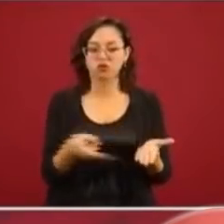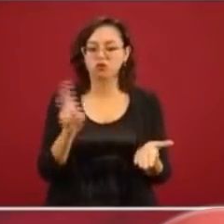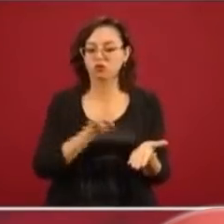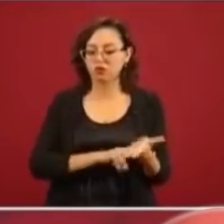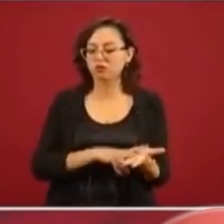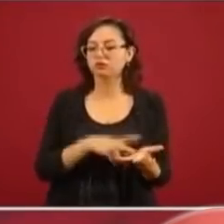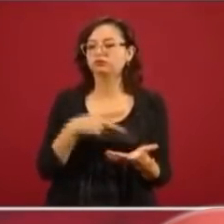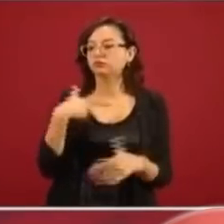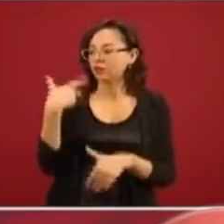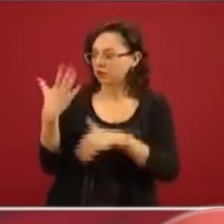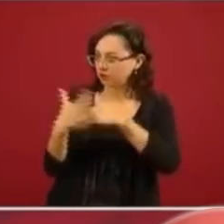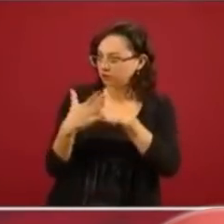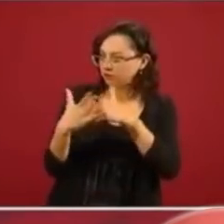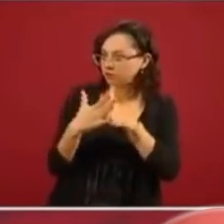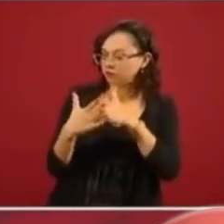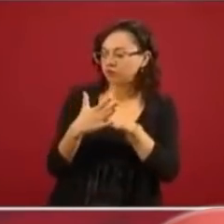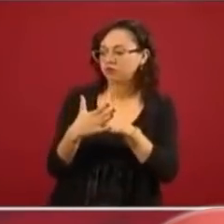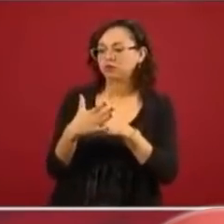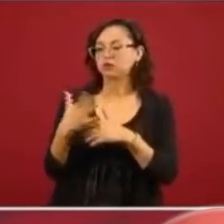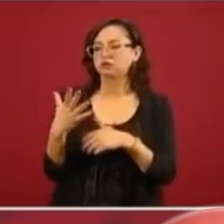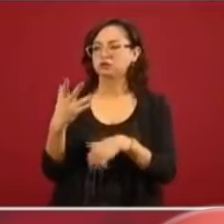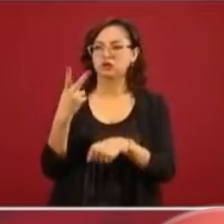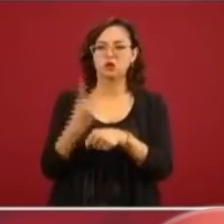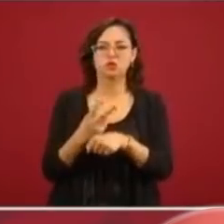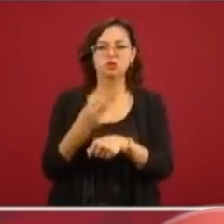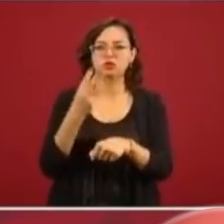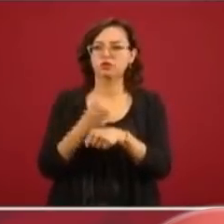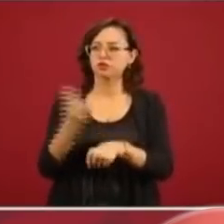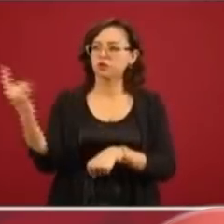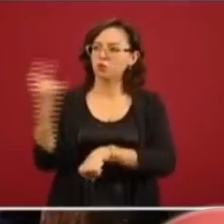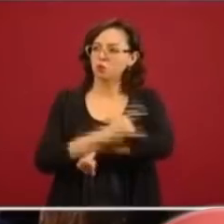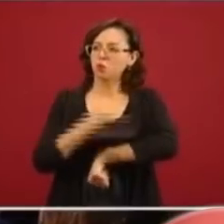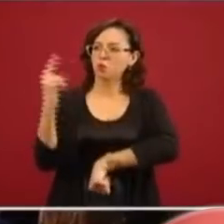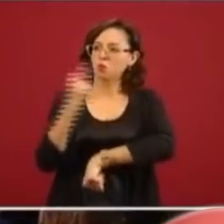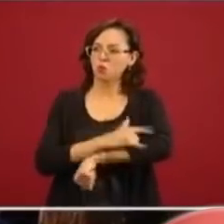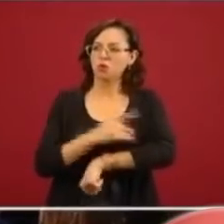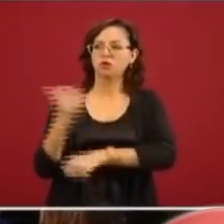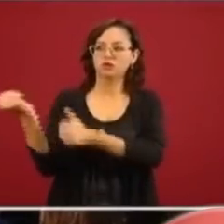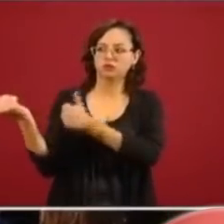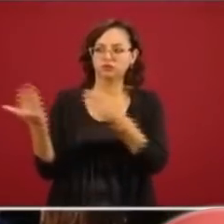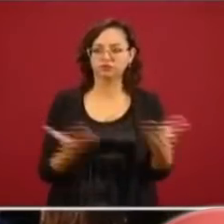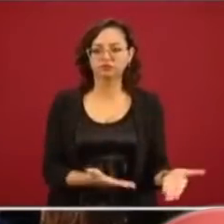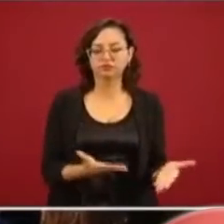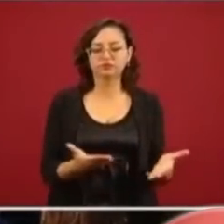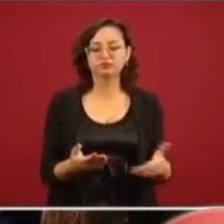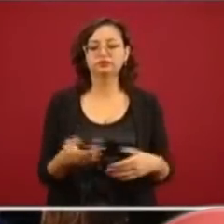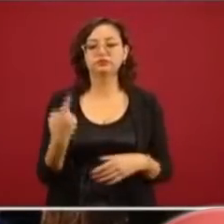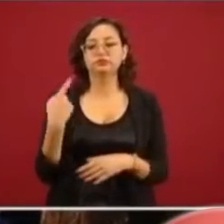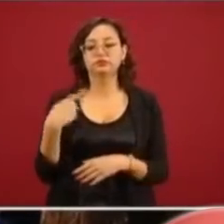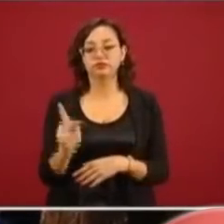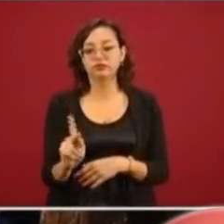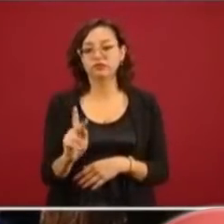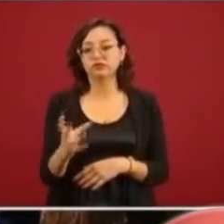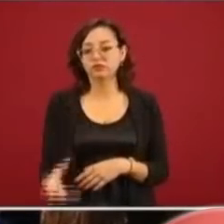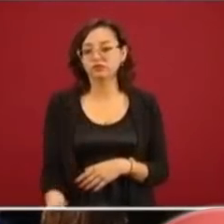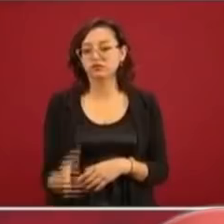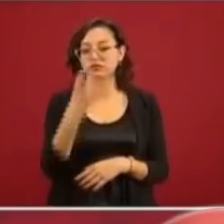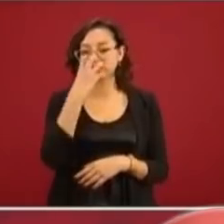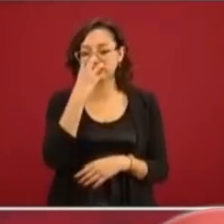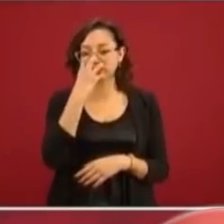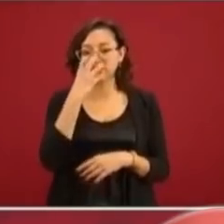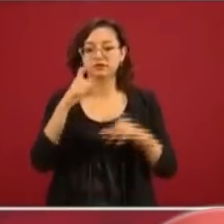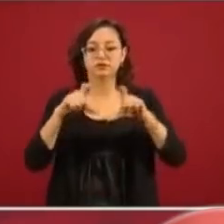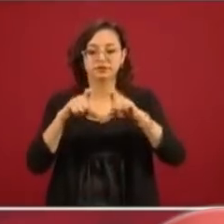horas, en el pienso que segundo o tercer vuelo de esta semana, pero de este proceso, pero las caretas ya están